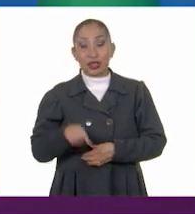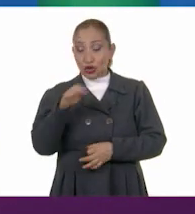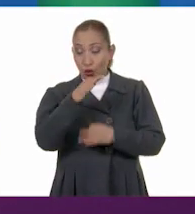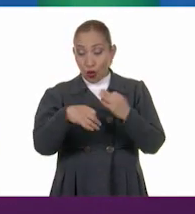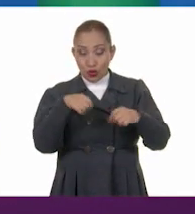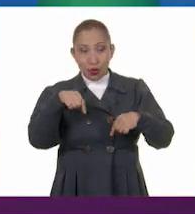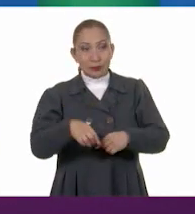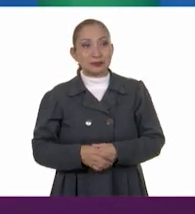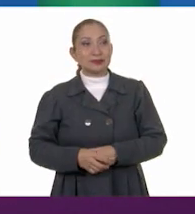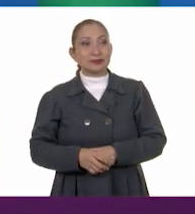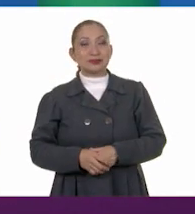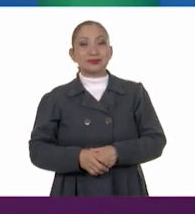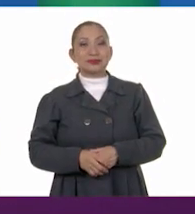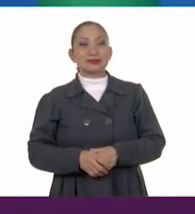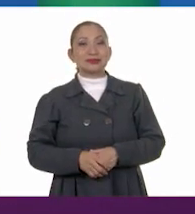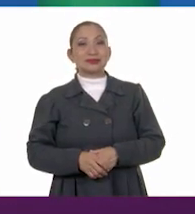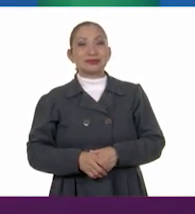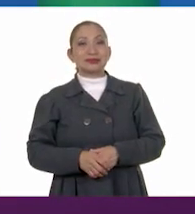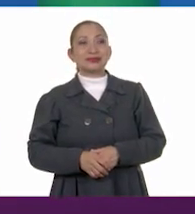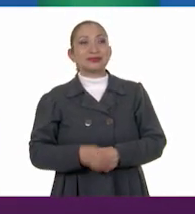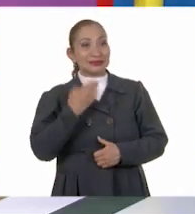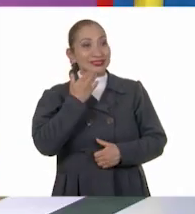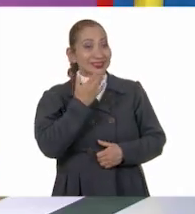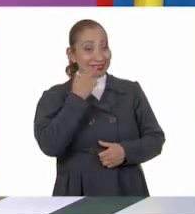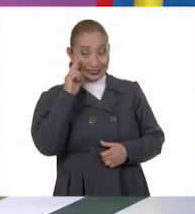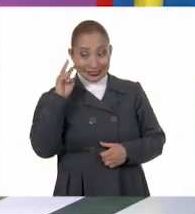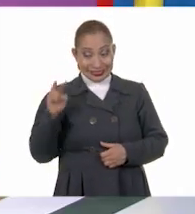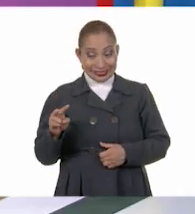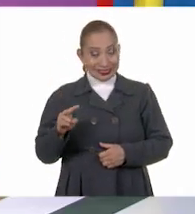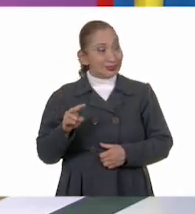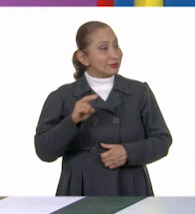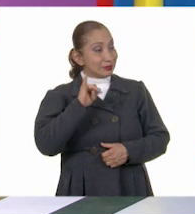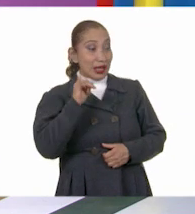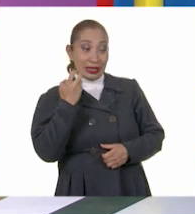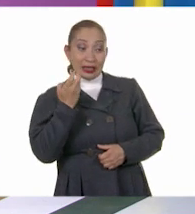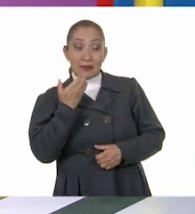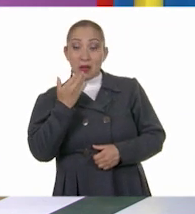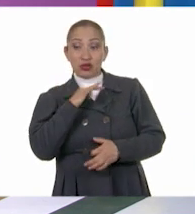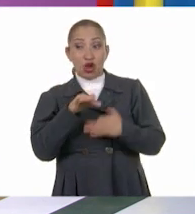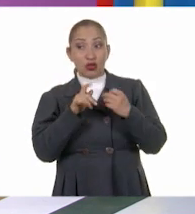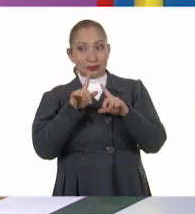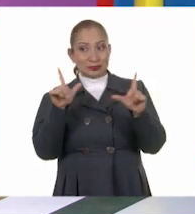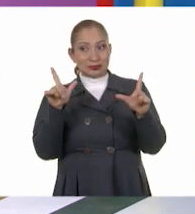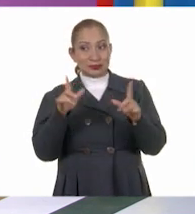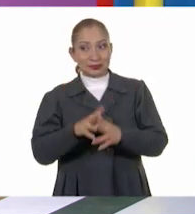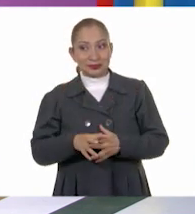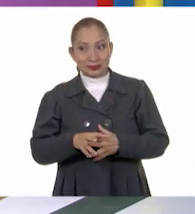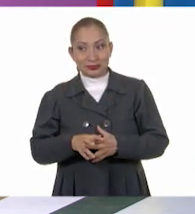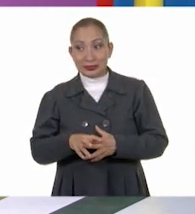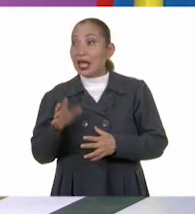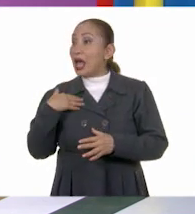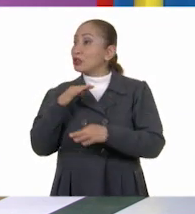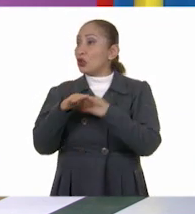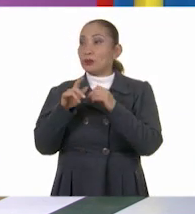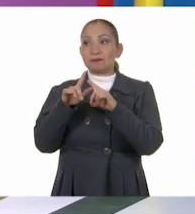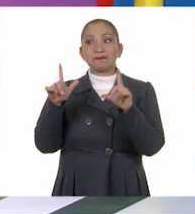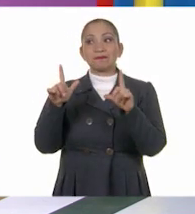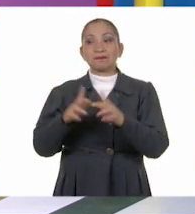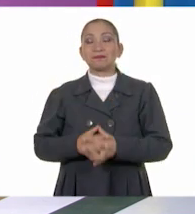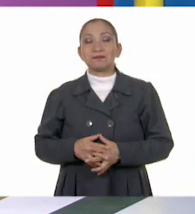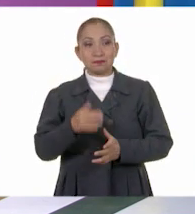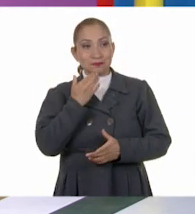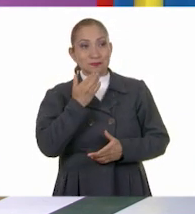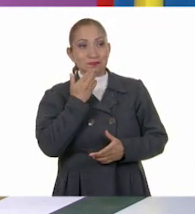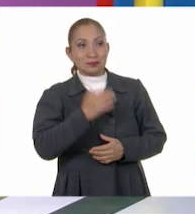aquí. Uh-huh. Uh-huh. ¿Ya lo usé? Sí, justo, tenemos todo listo, ¿verdad? Sí, ya está todo listo. Muy